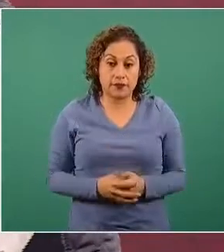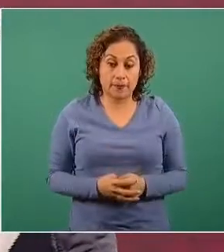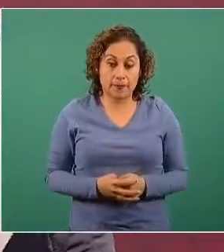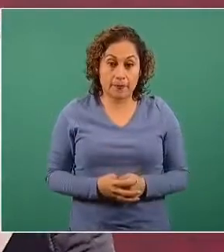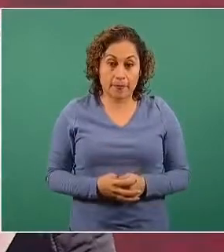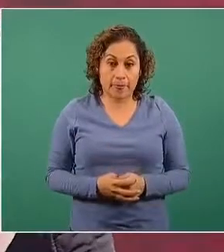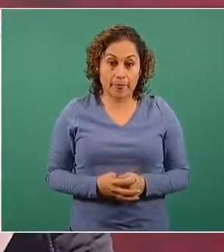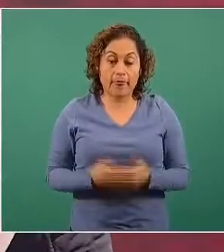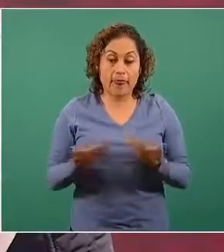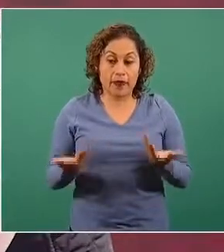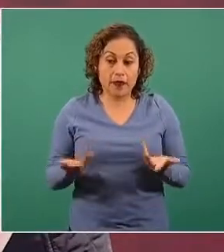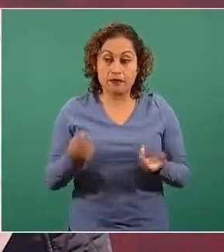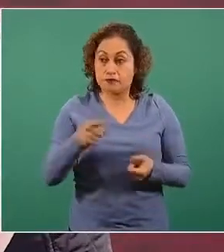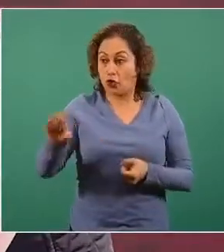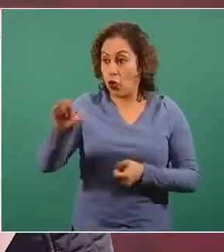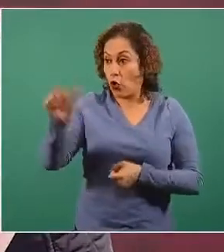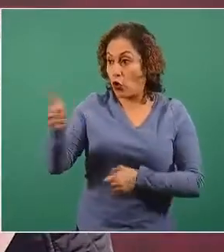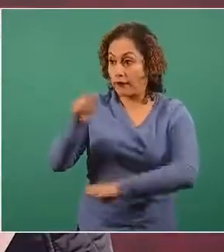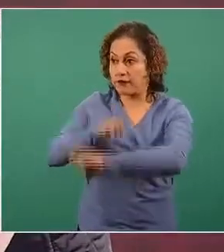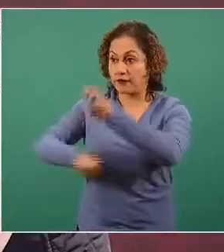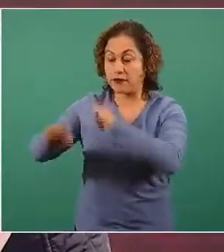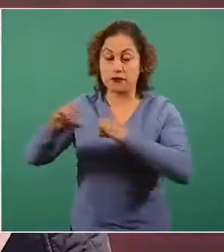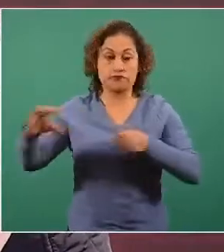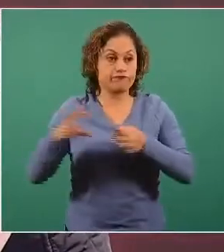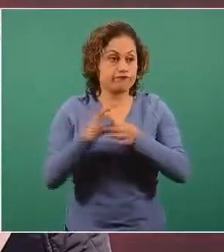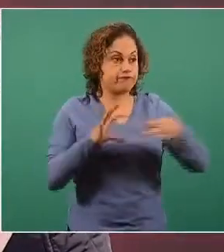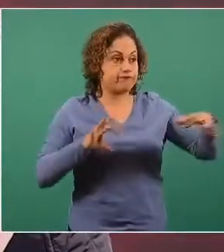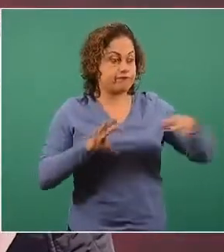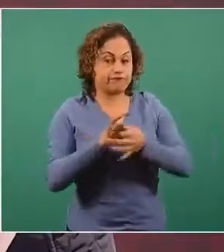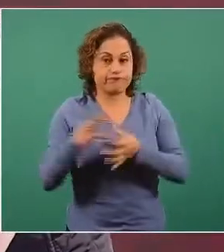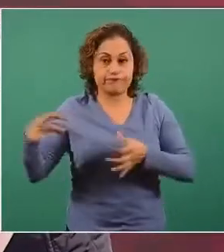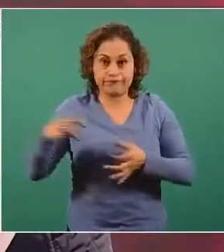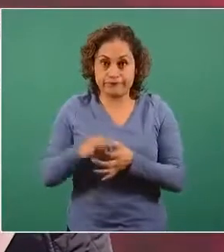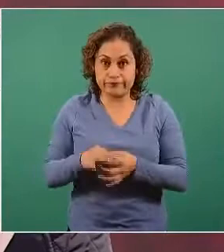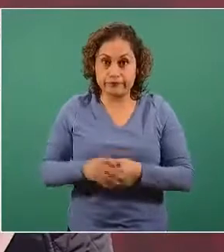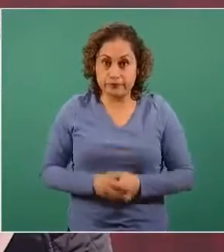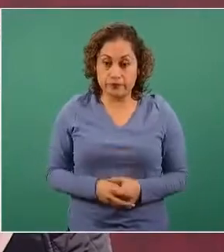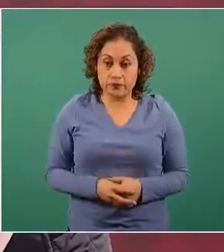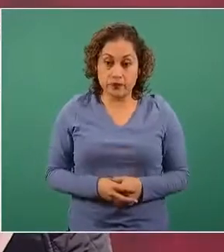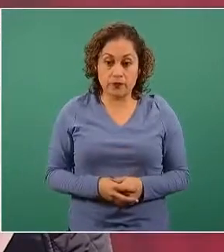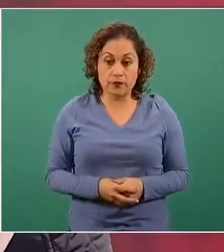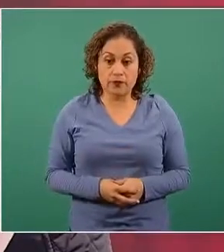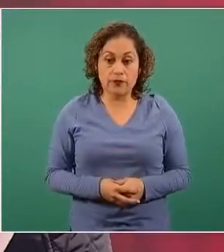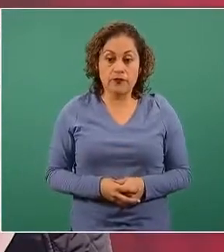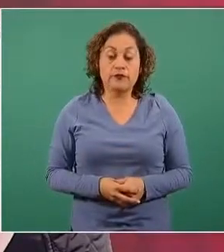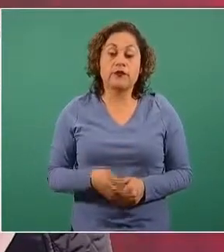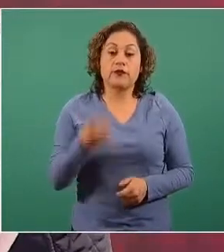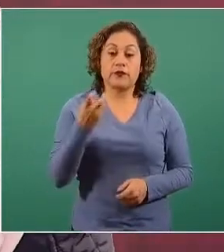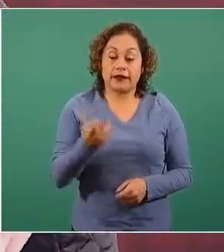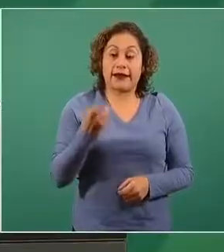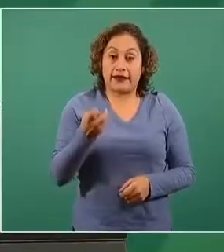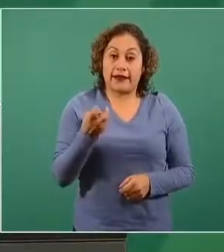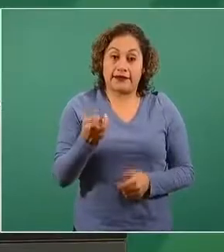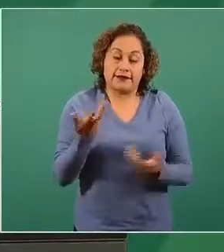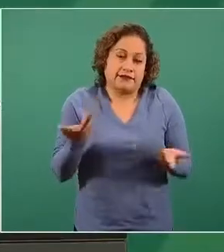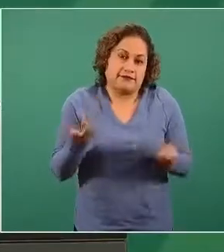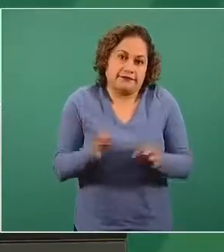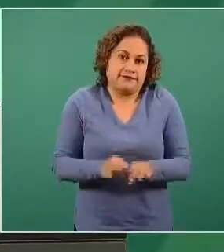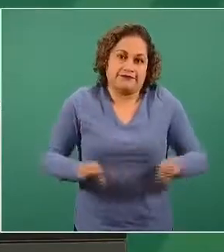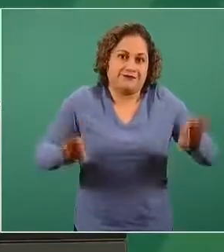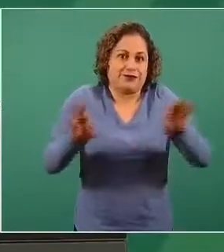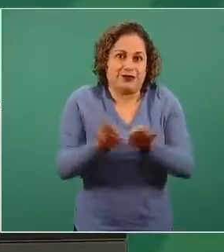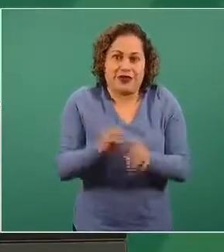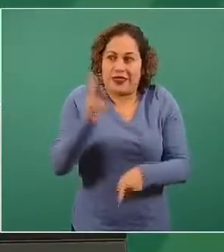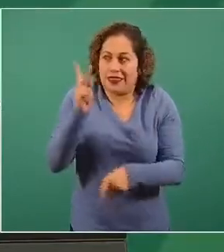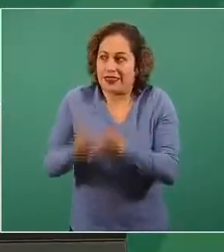operativa, ¿sí? Y sobre todo es ese el punto más específico. Y pues bueno,